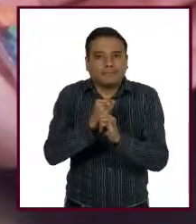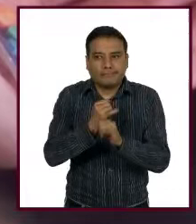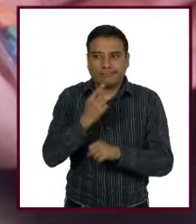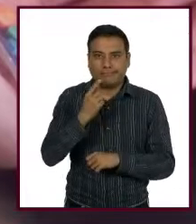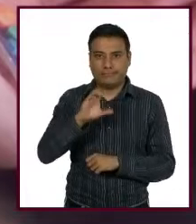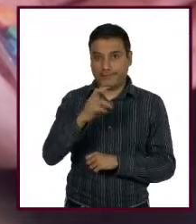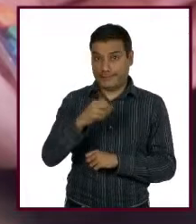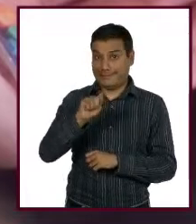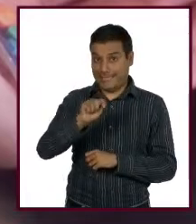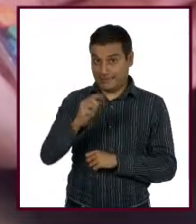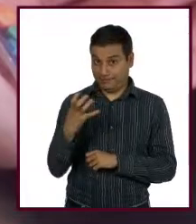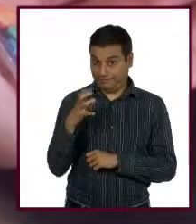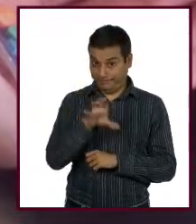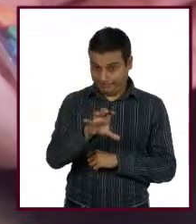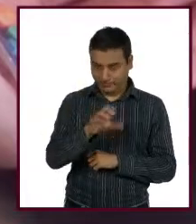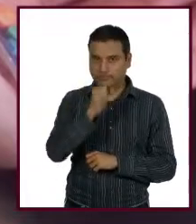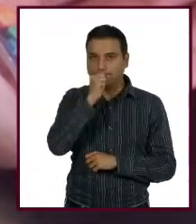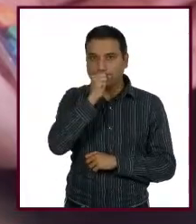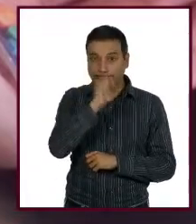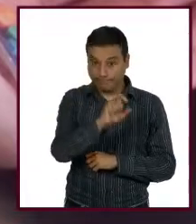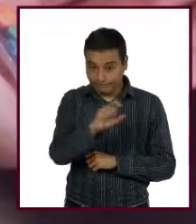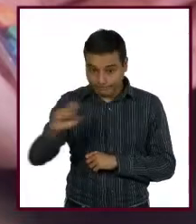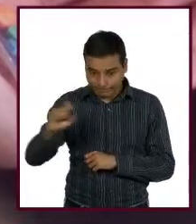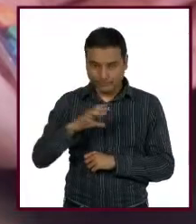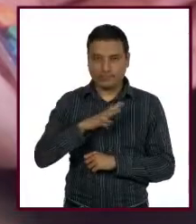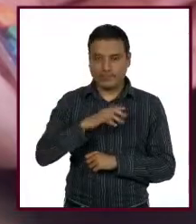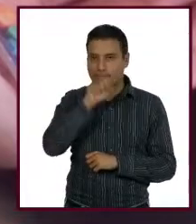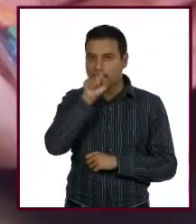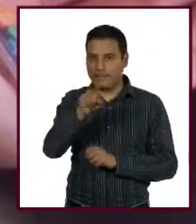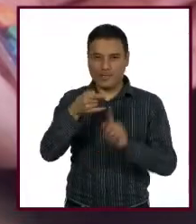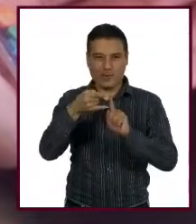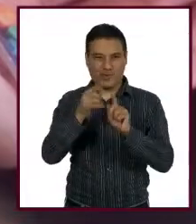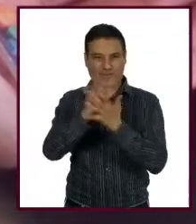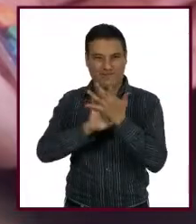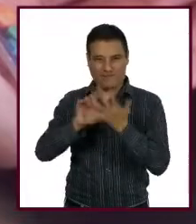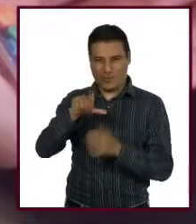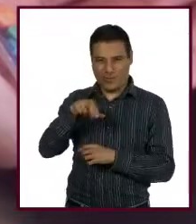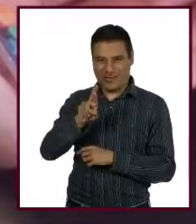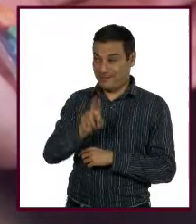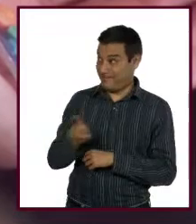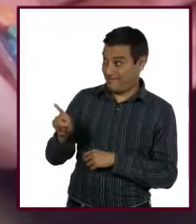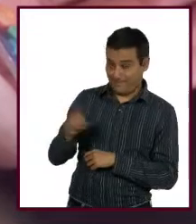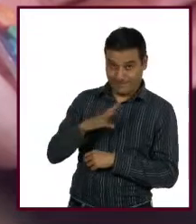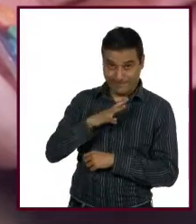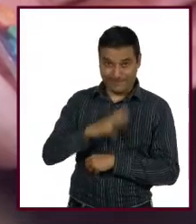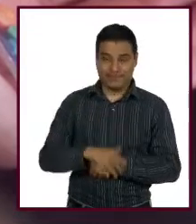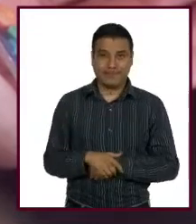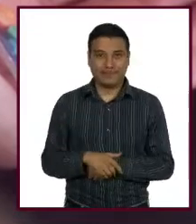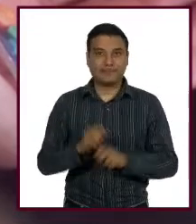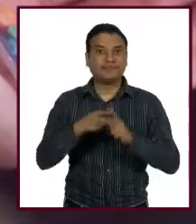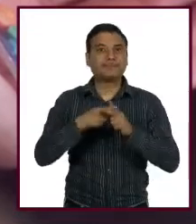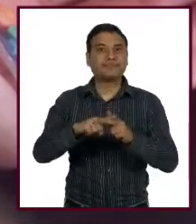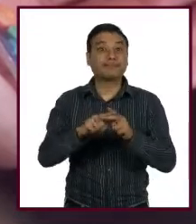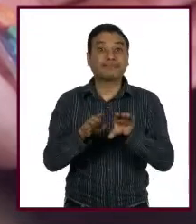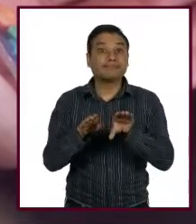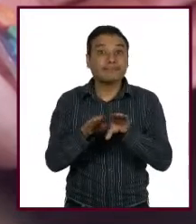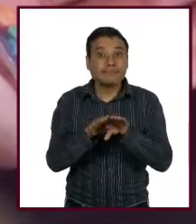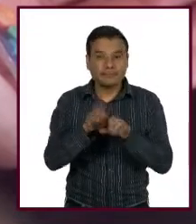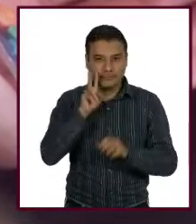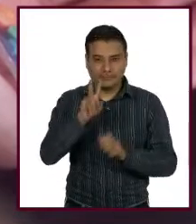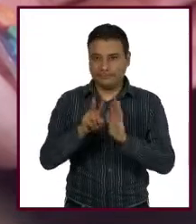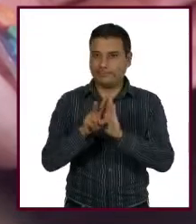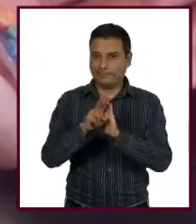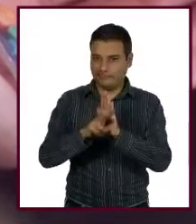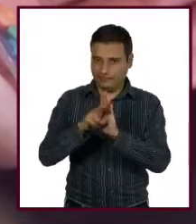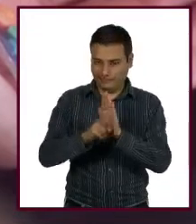de comentarios de esta transmisión y también el código QR está apareciendo en pantalla. Vamos a comenzar, pero antes,